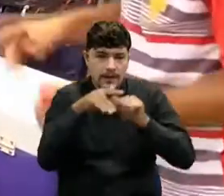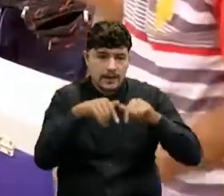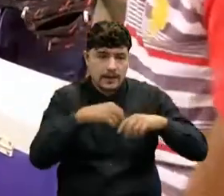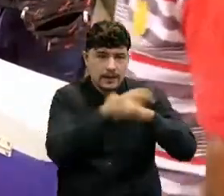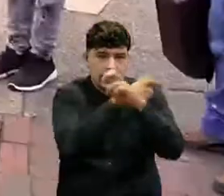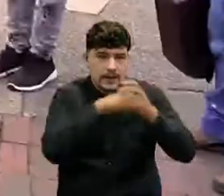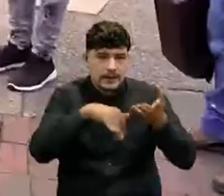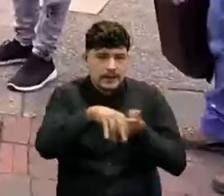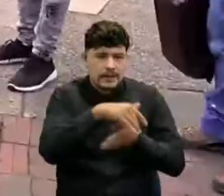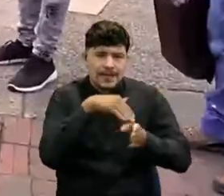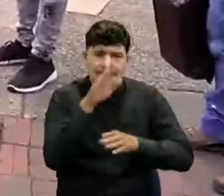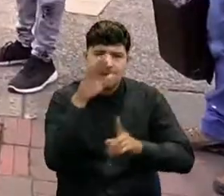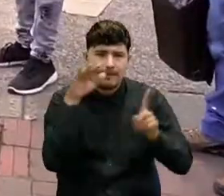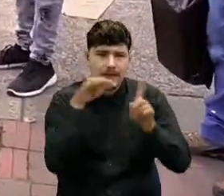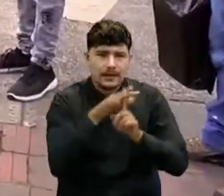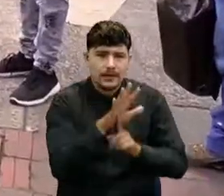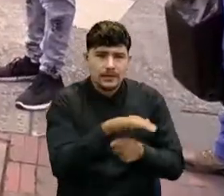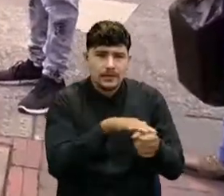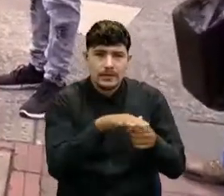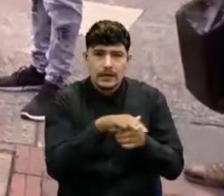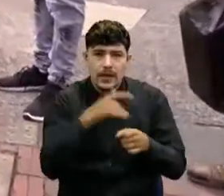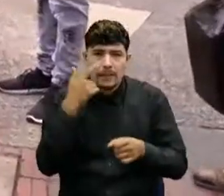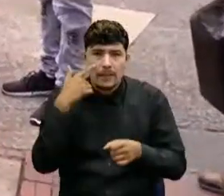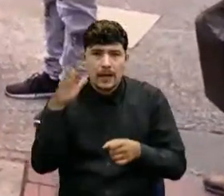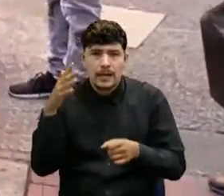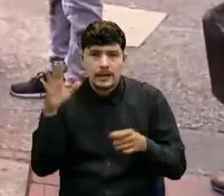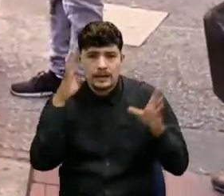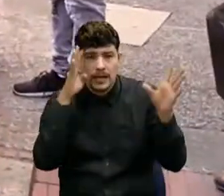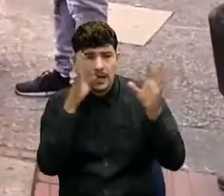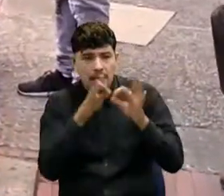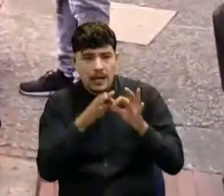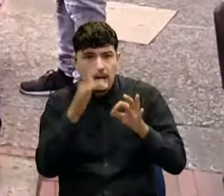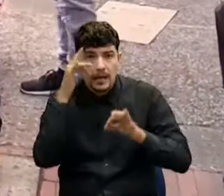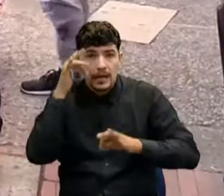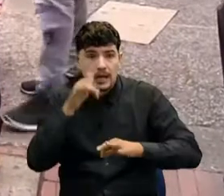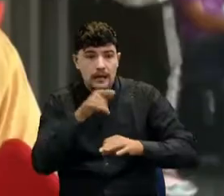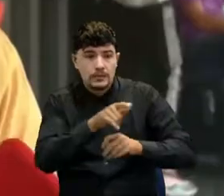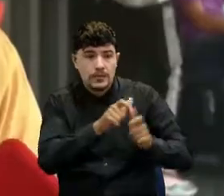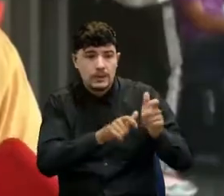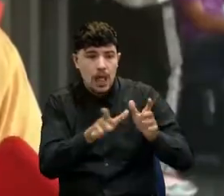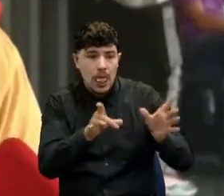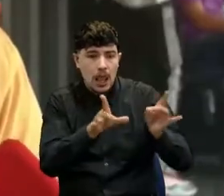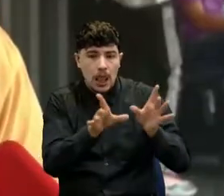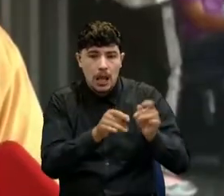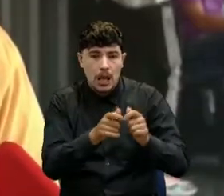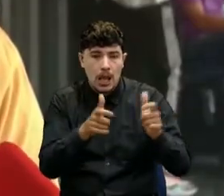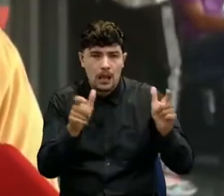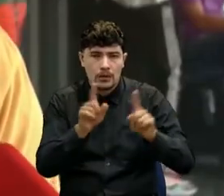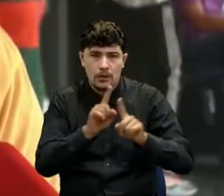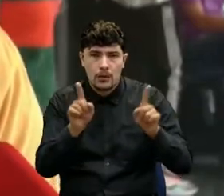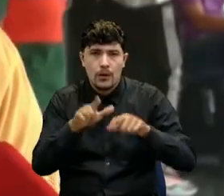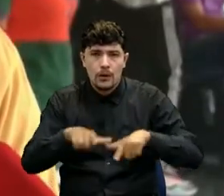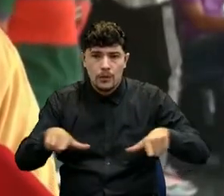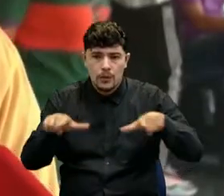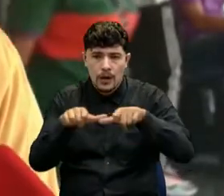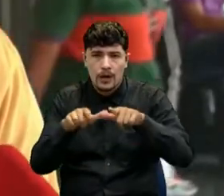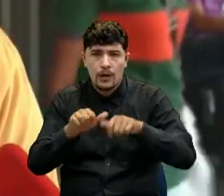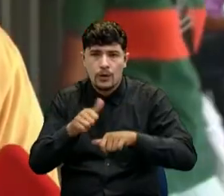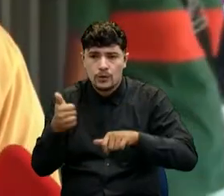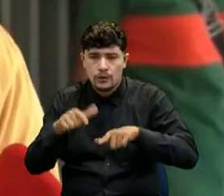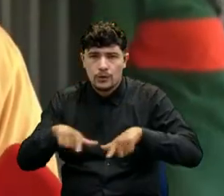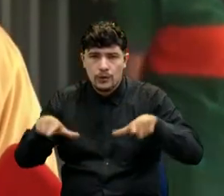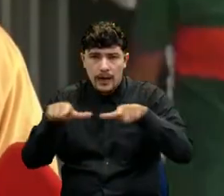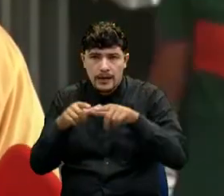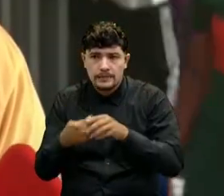Santander, que pues nos tienen como si fueran el foco de contaminación del virus. Pero no, hay muchos puntos donde más deberían ser más